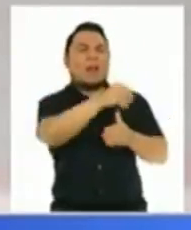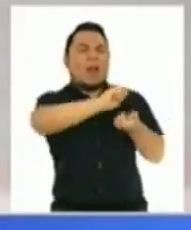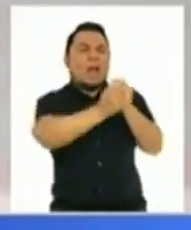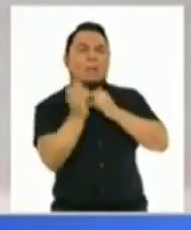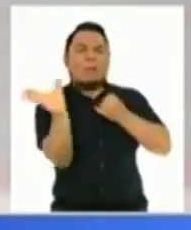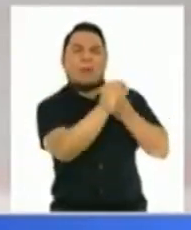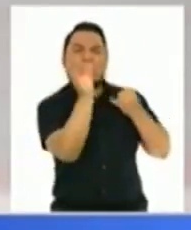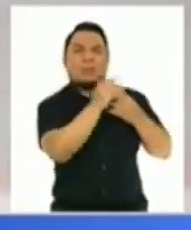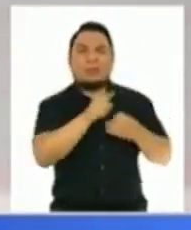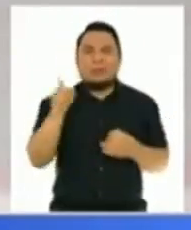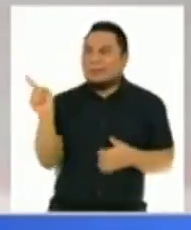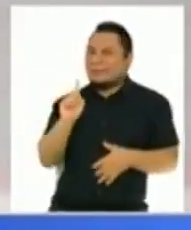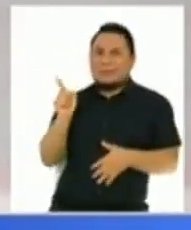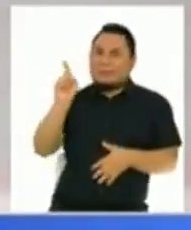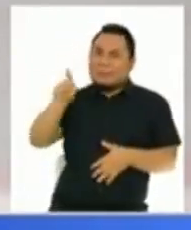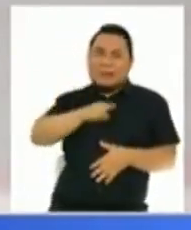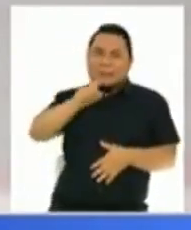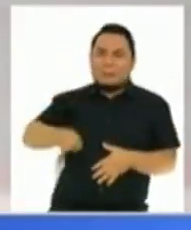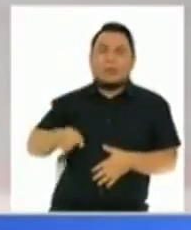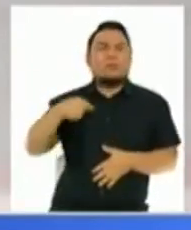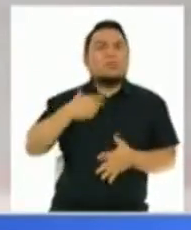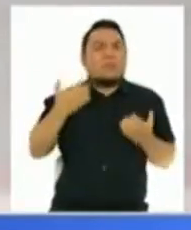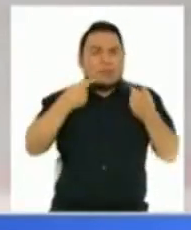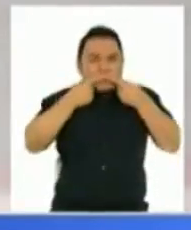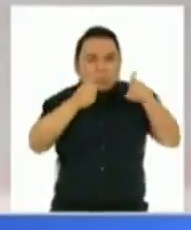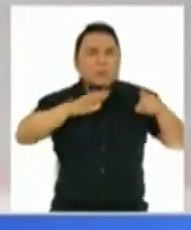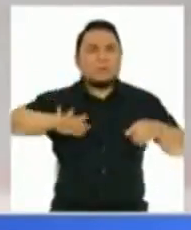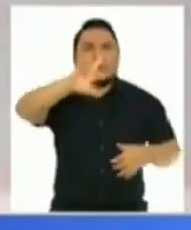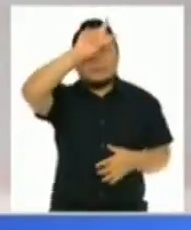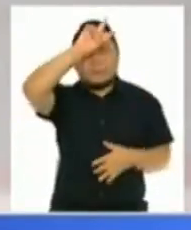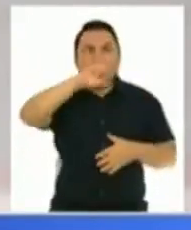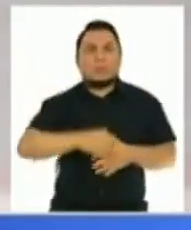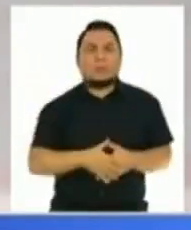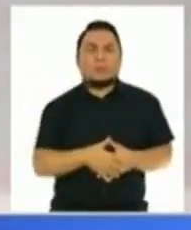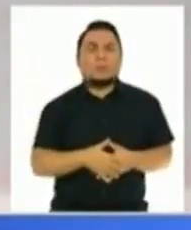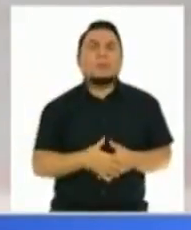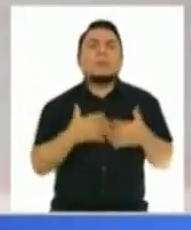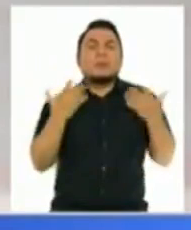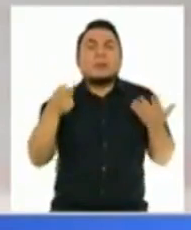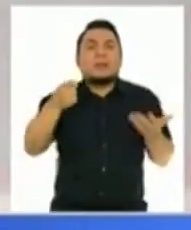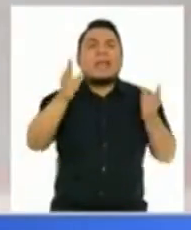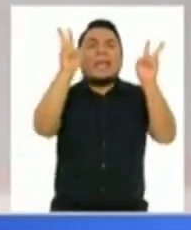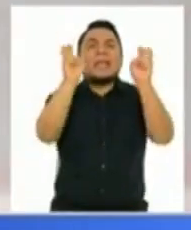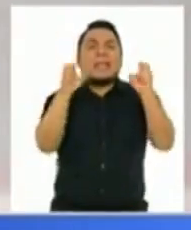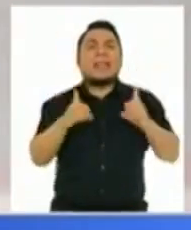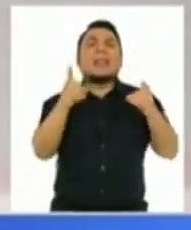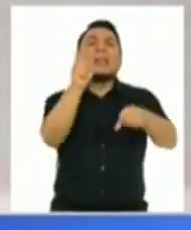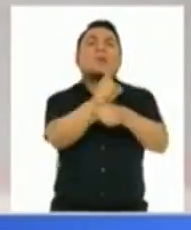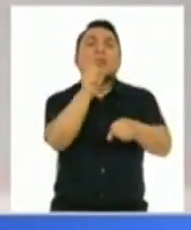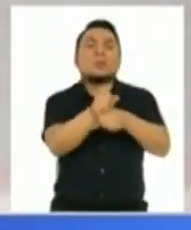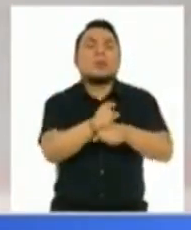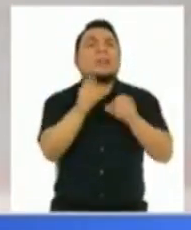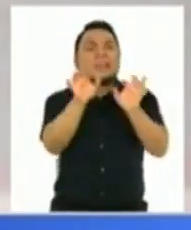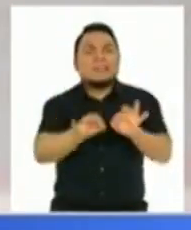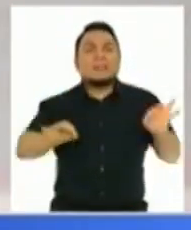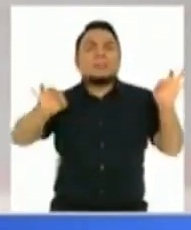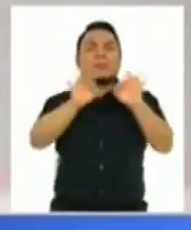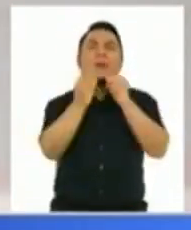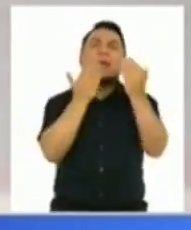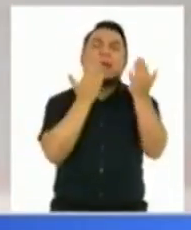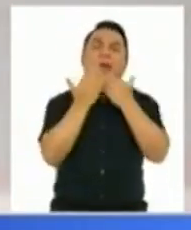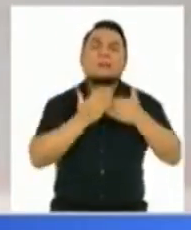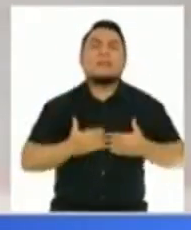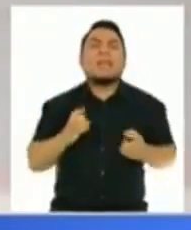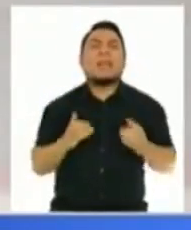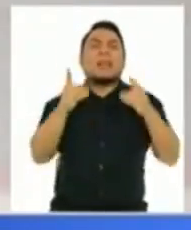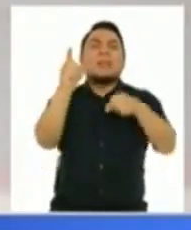respetar. Y ese es un mensaje que quiero dar a todo el Perú. Finalmente, en el tema de educación, es importante hablar